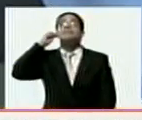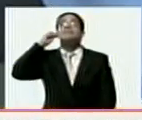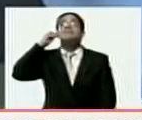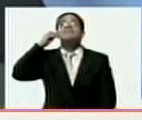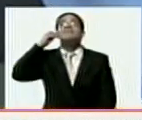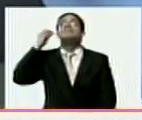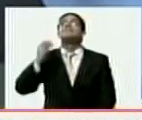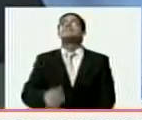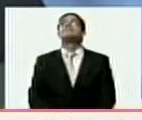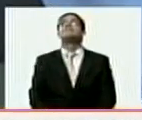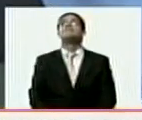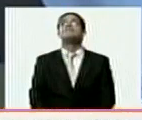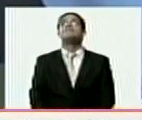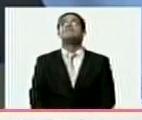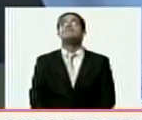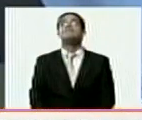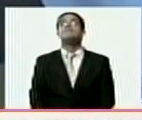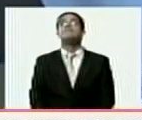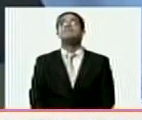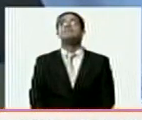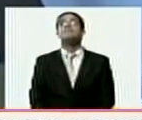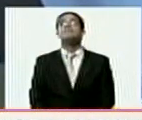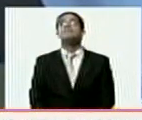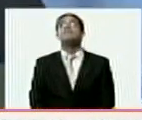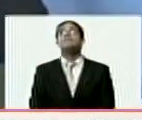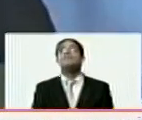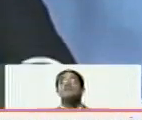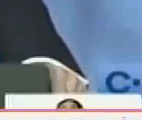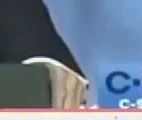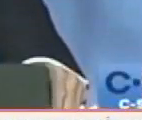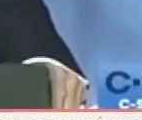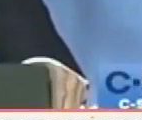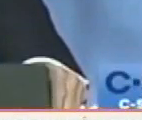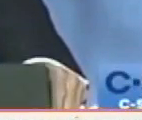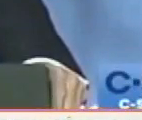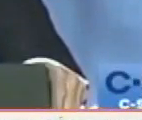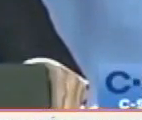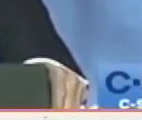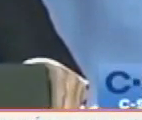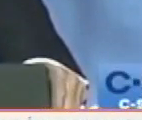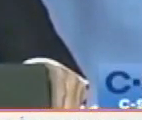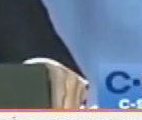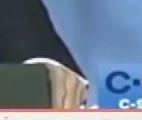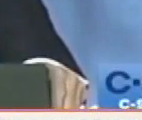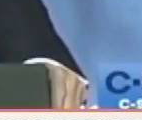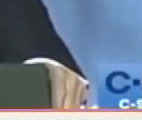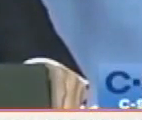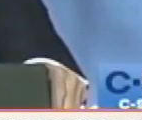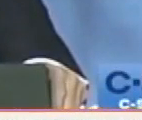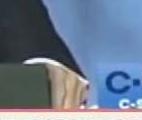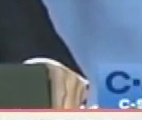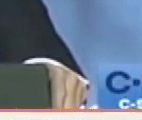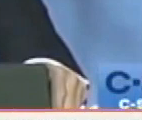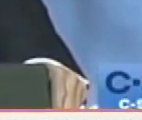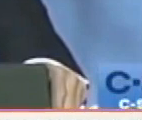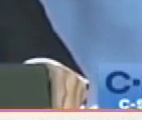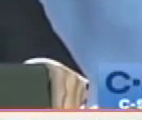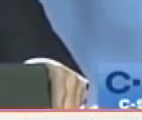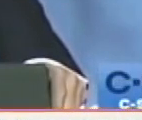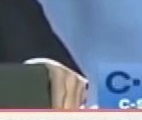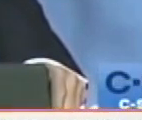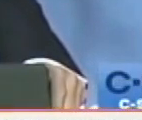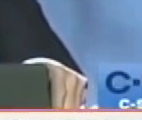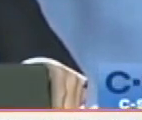See what happened to Venezuela, beautiful Venezuela. We're with Venezuela all the way and we're doing a lot and we have a lot